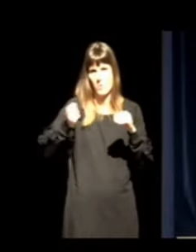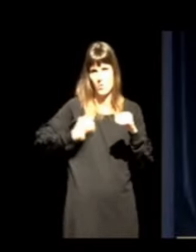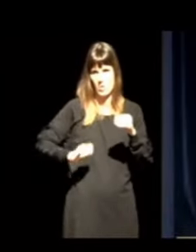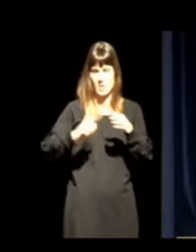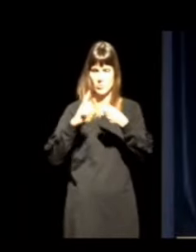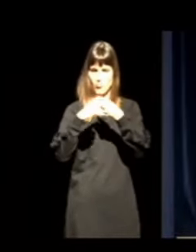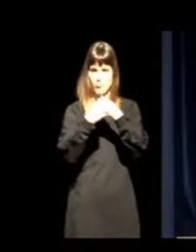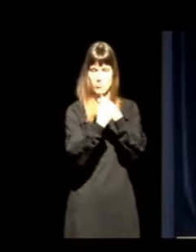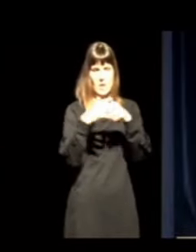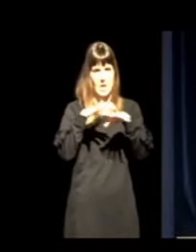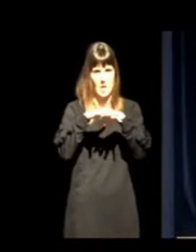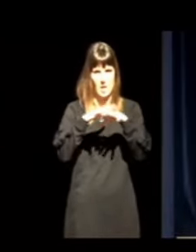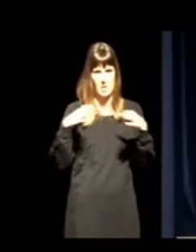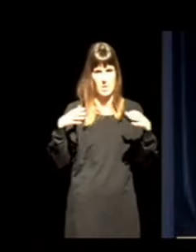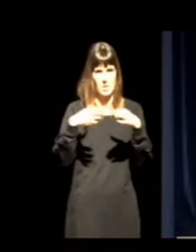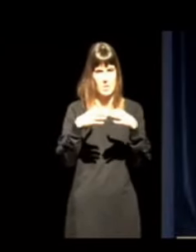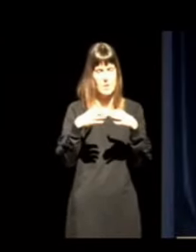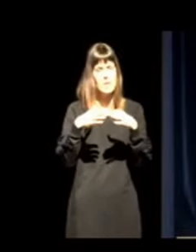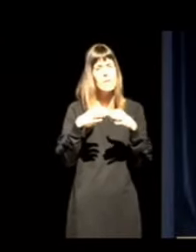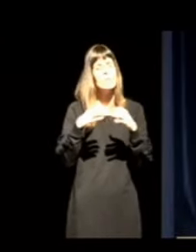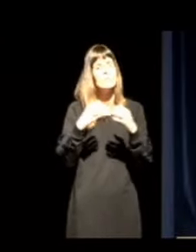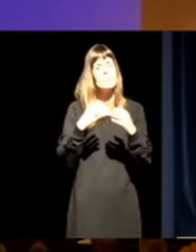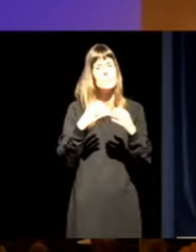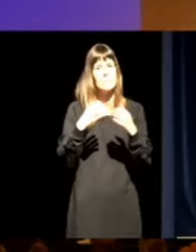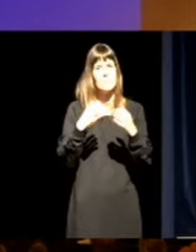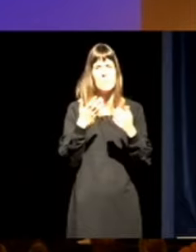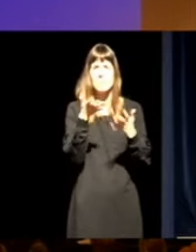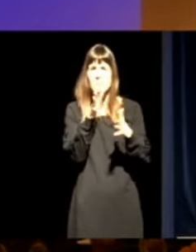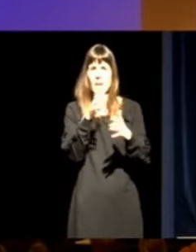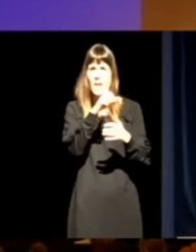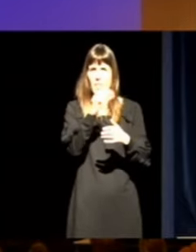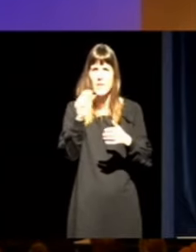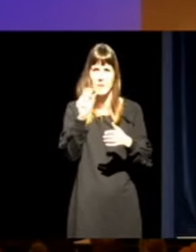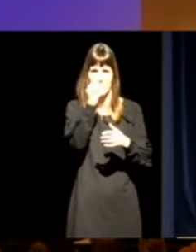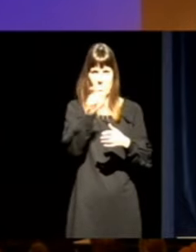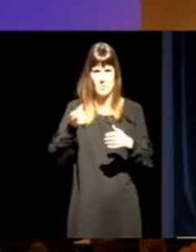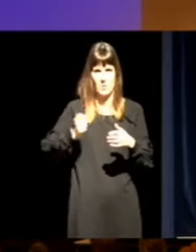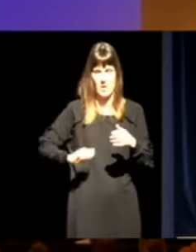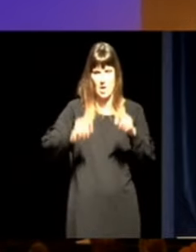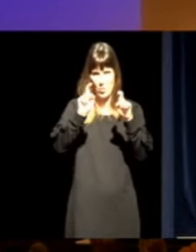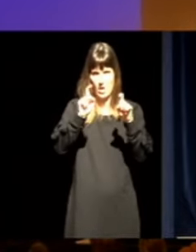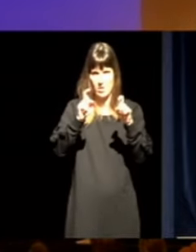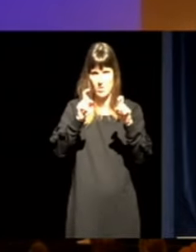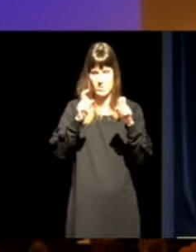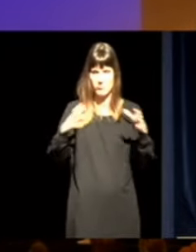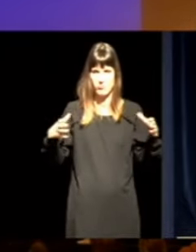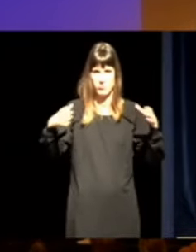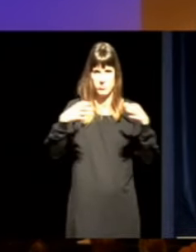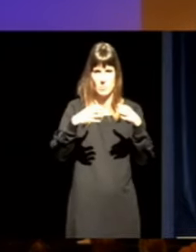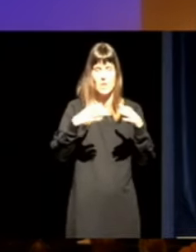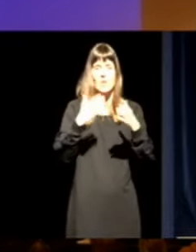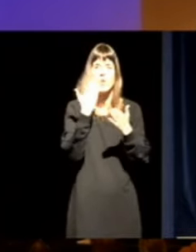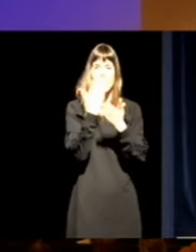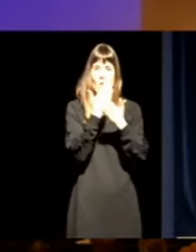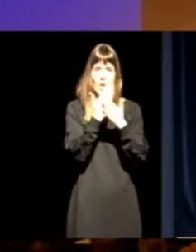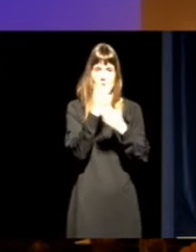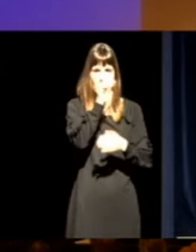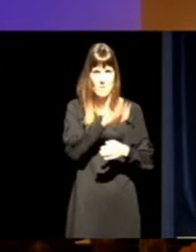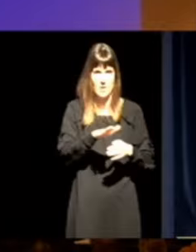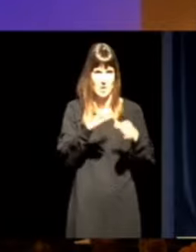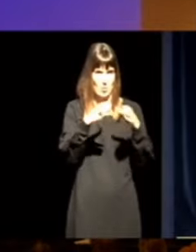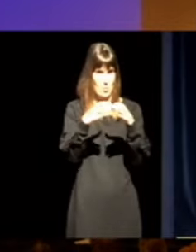trabajó con aproximadamente casi 100 educadoras que trabajaban con 16 centros infantiles